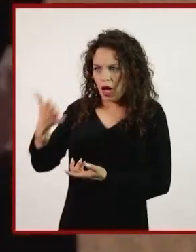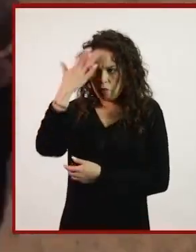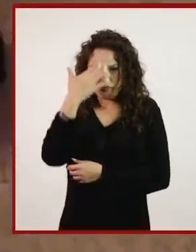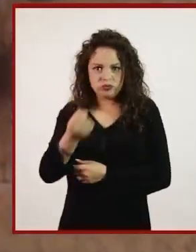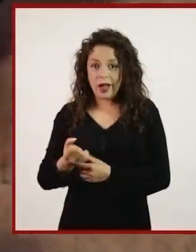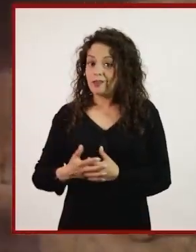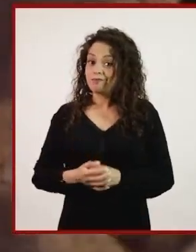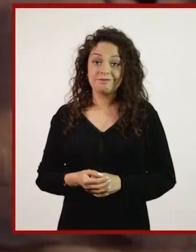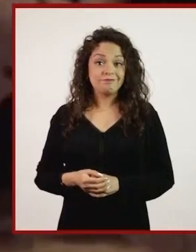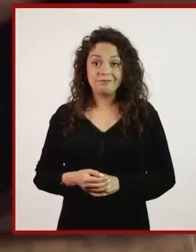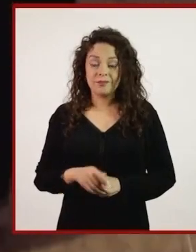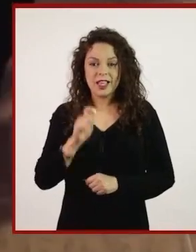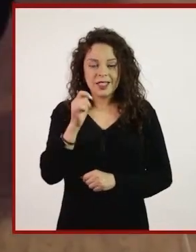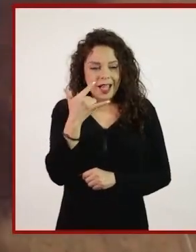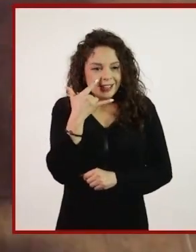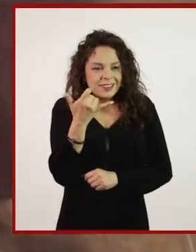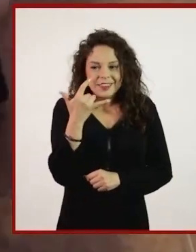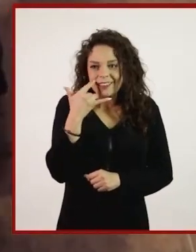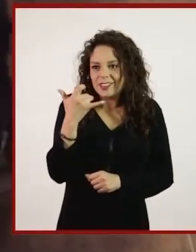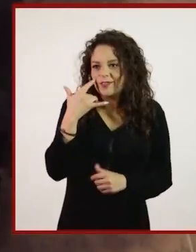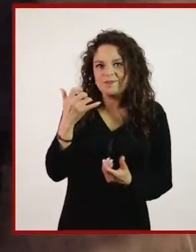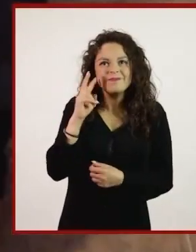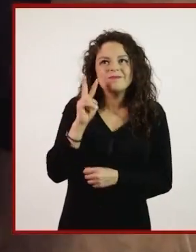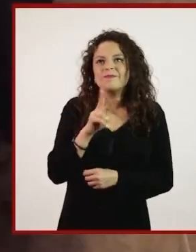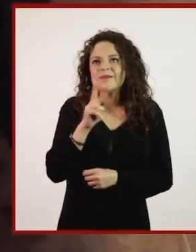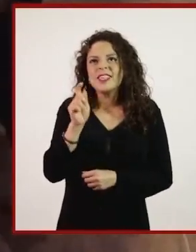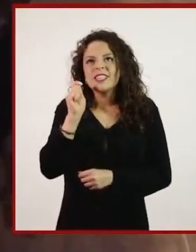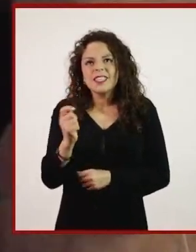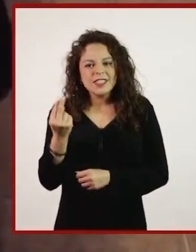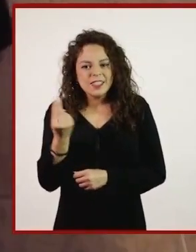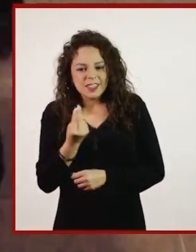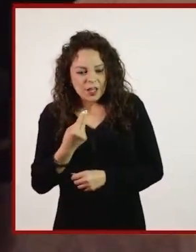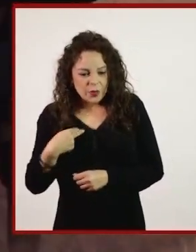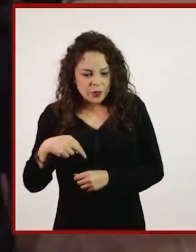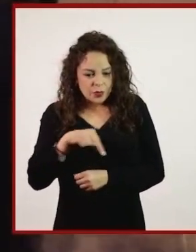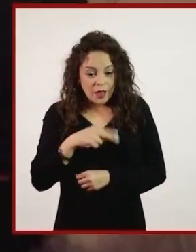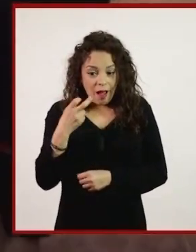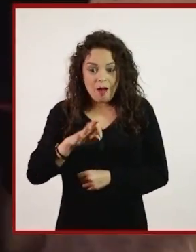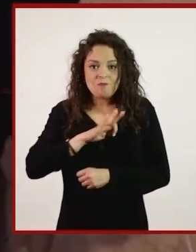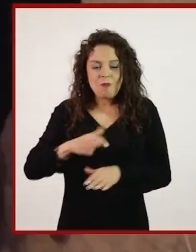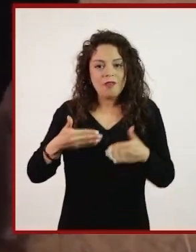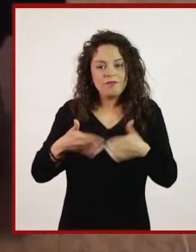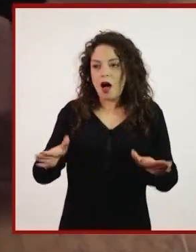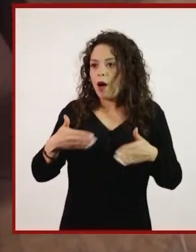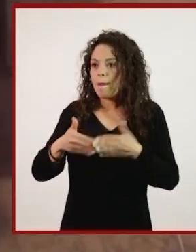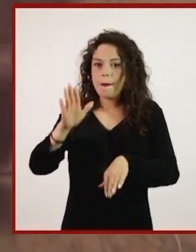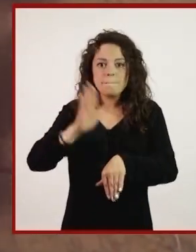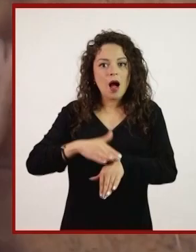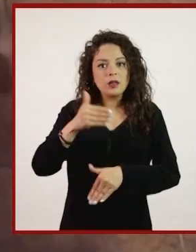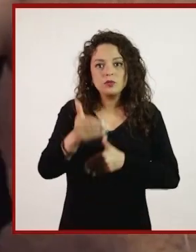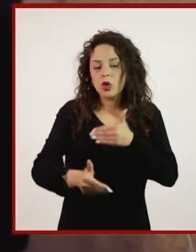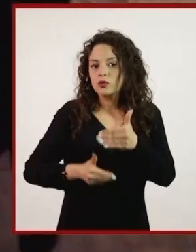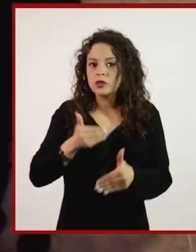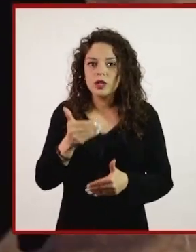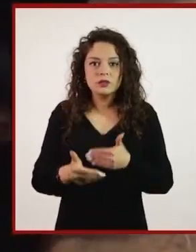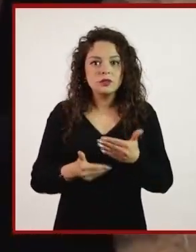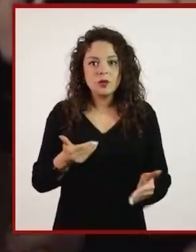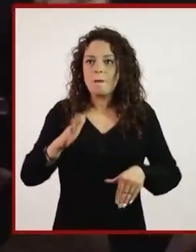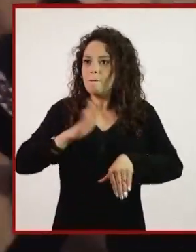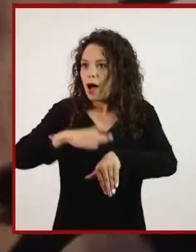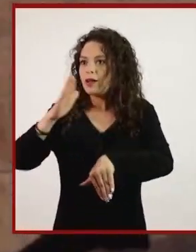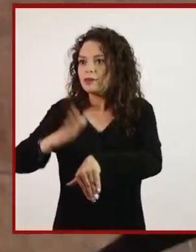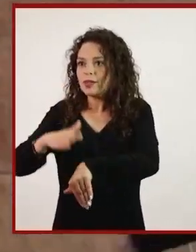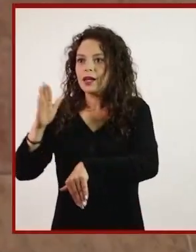soy, ¿no? El especialista, la especialista. O sea, es curiosidad genuina de qué necesitamos, ¿no? Cómo